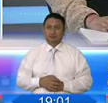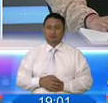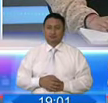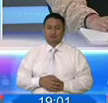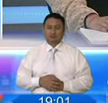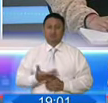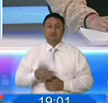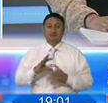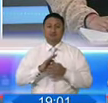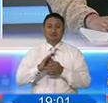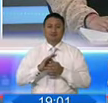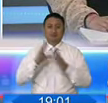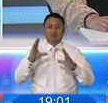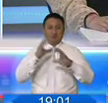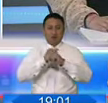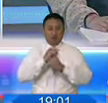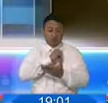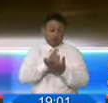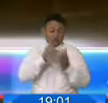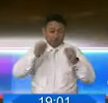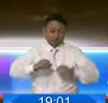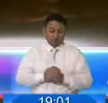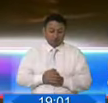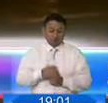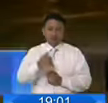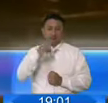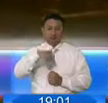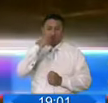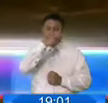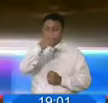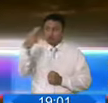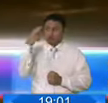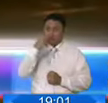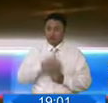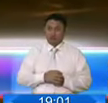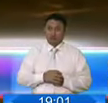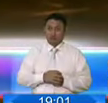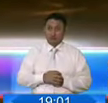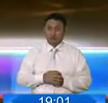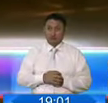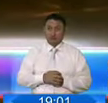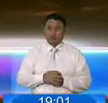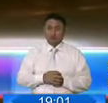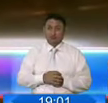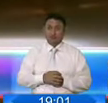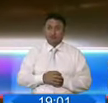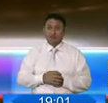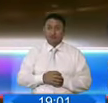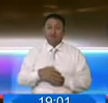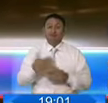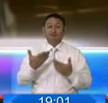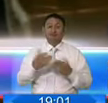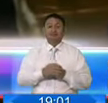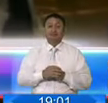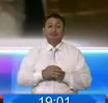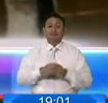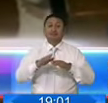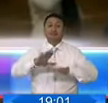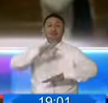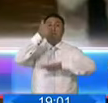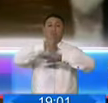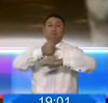maría fernanda buenas noches así es nos encontramos como ustedes pueden observar en la plaza de san francisco en donde varios